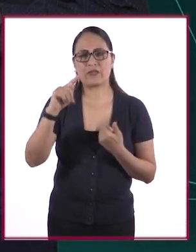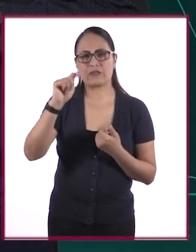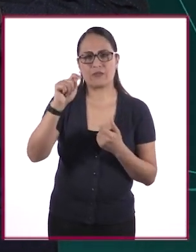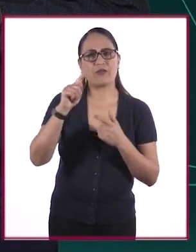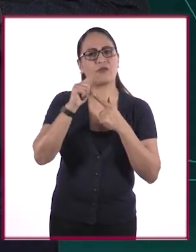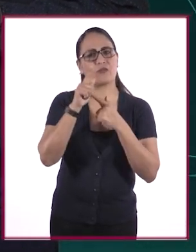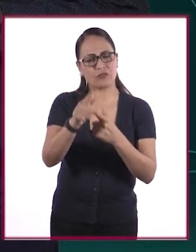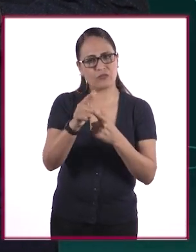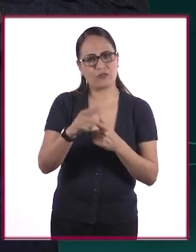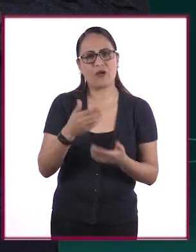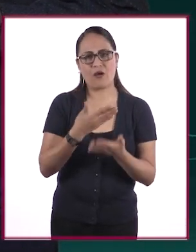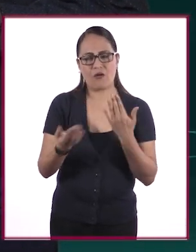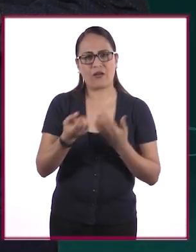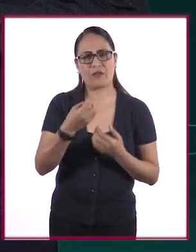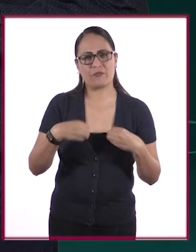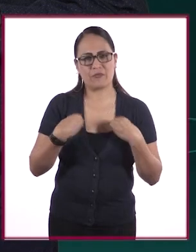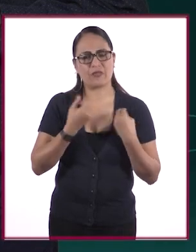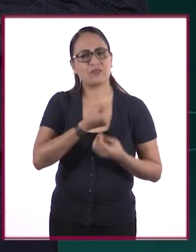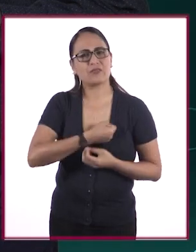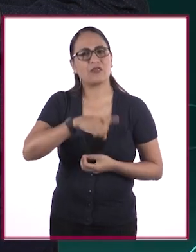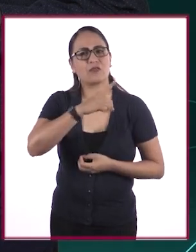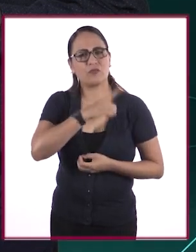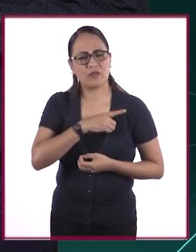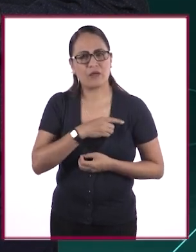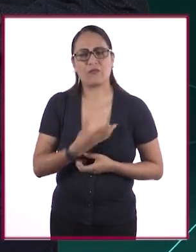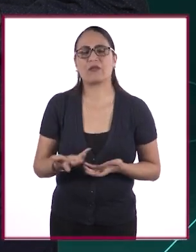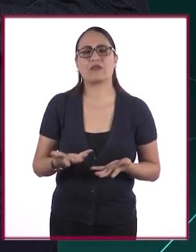continúa. Y ahora, Vida Saludable continuará con el